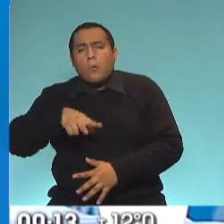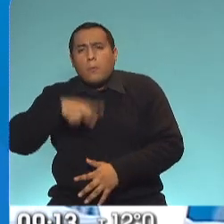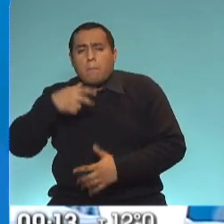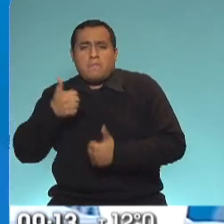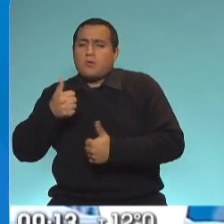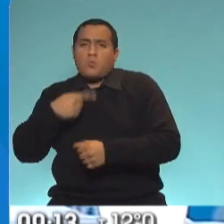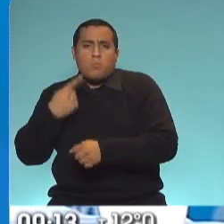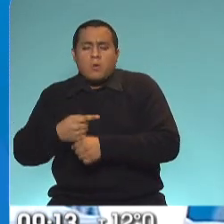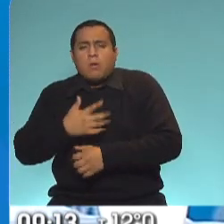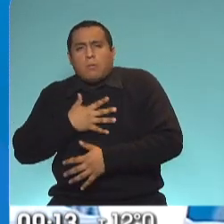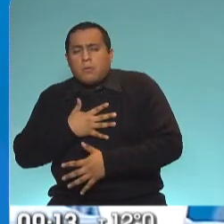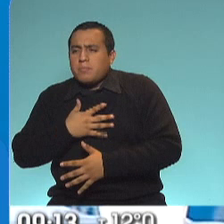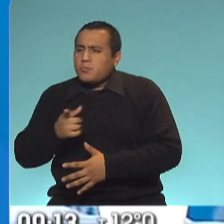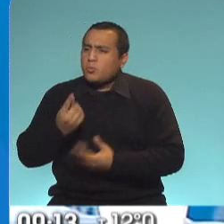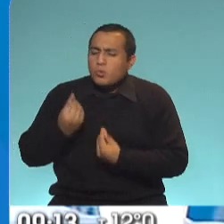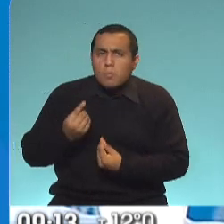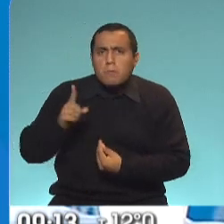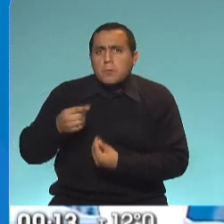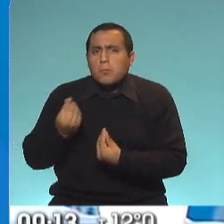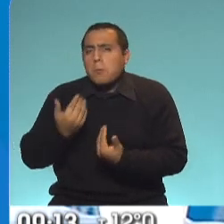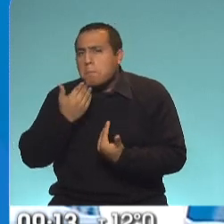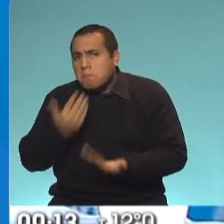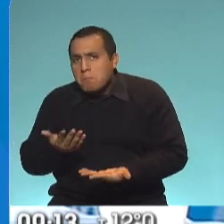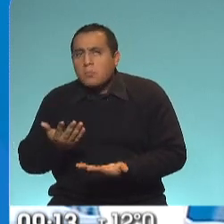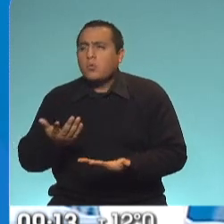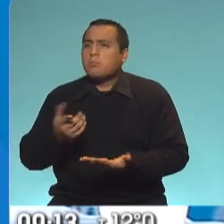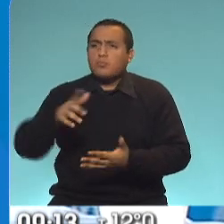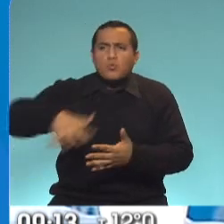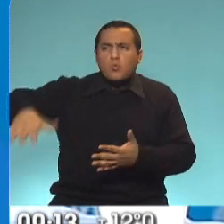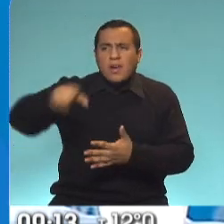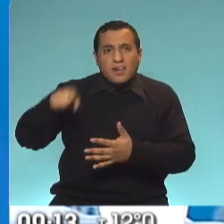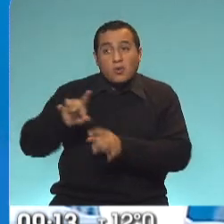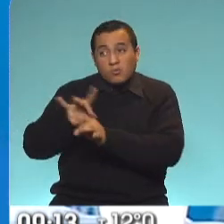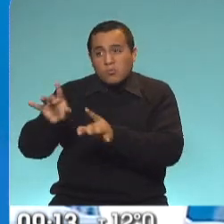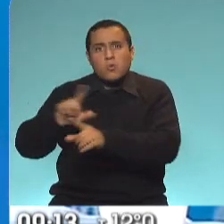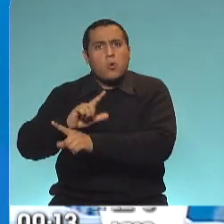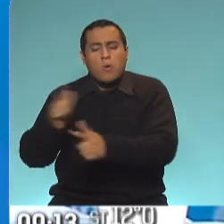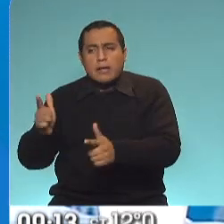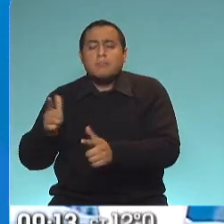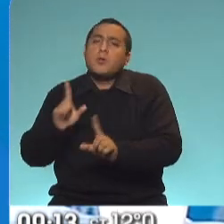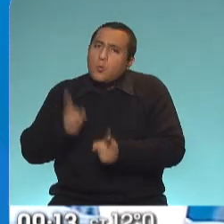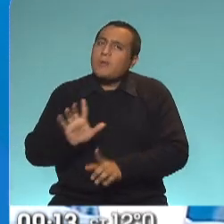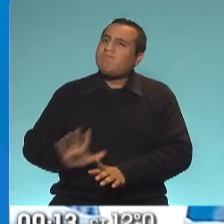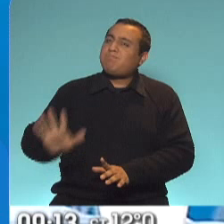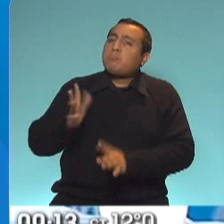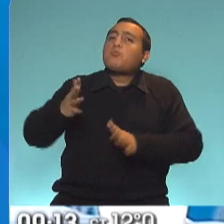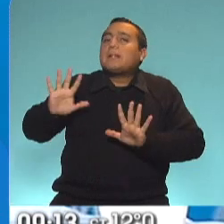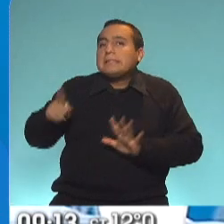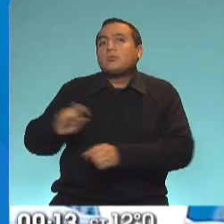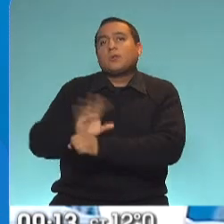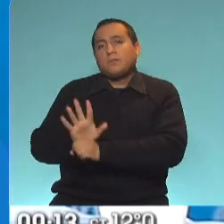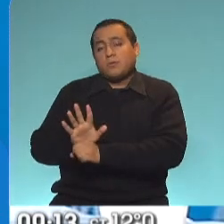grave, sin etiología, en un ámbito donde no está circulando el virus, también sospechar coronavirus. A nivel